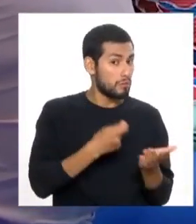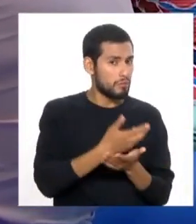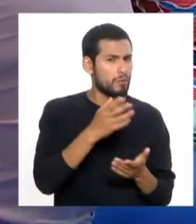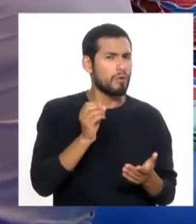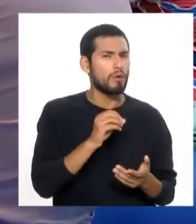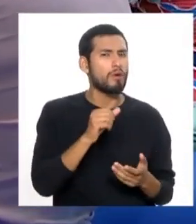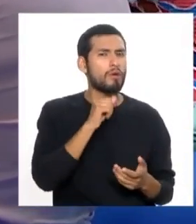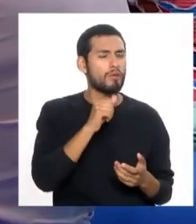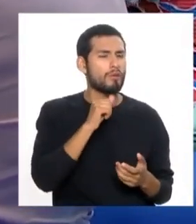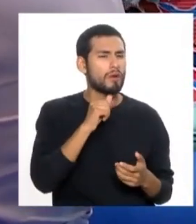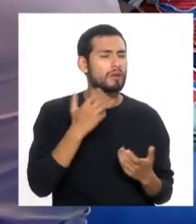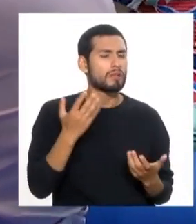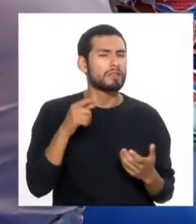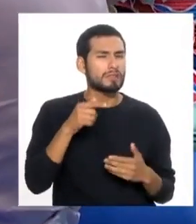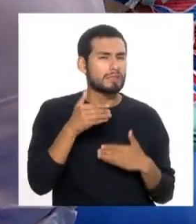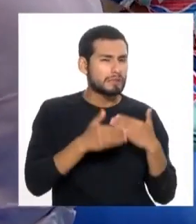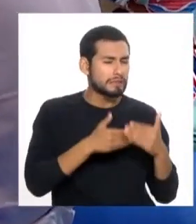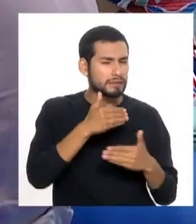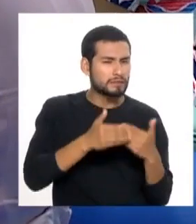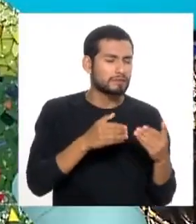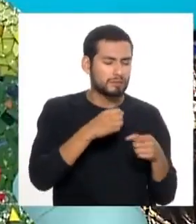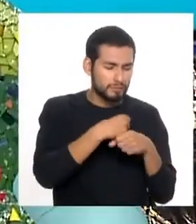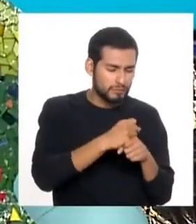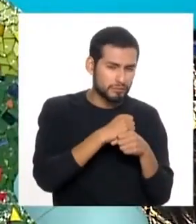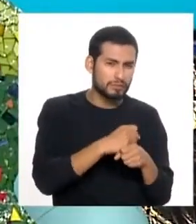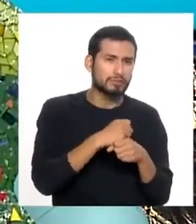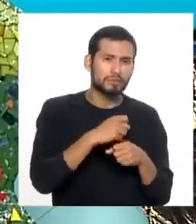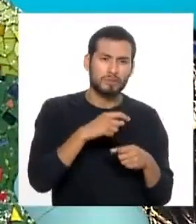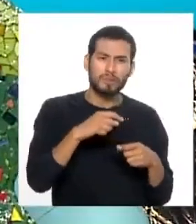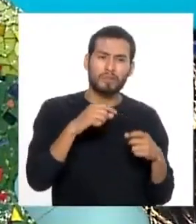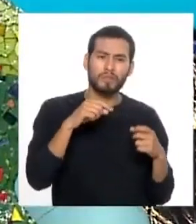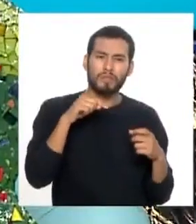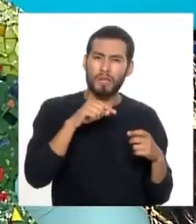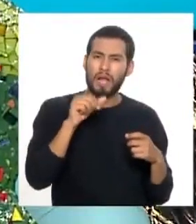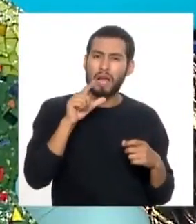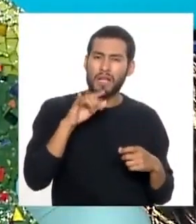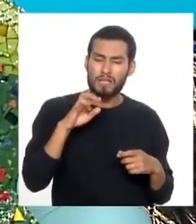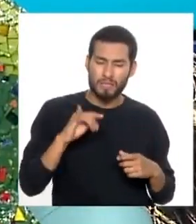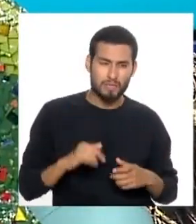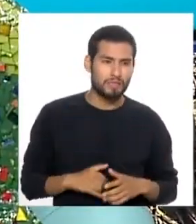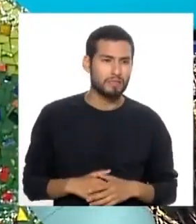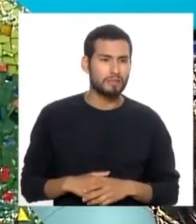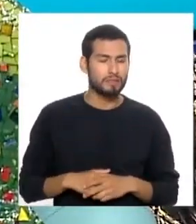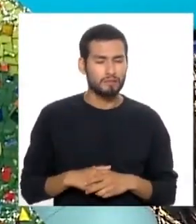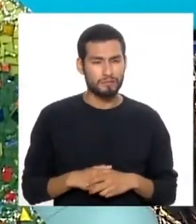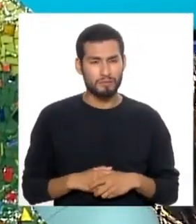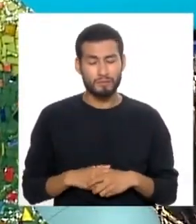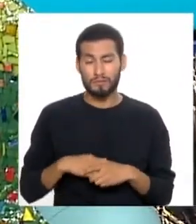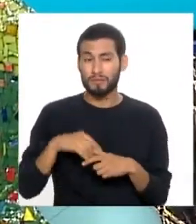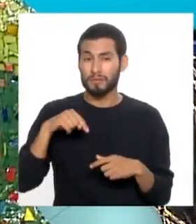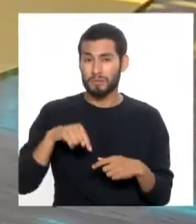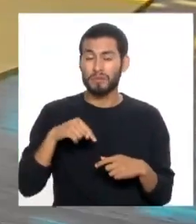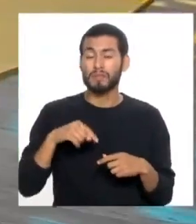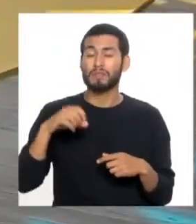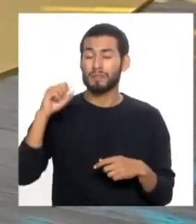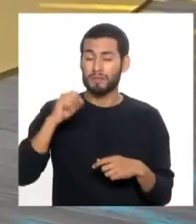una etapa donde recién instituciones están encargando de tener al INTI? Con relación a las luminarias públicas, sí.